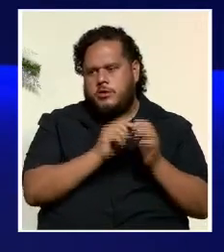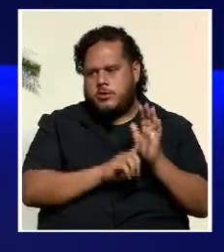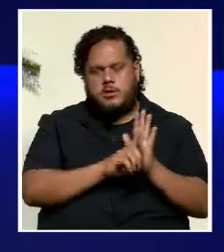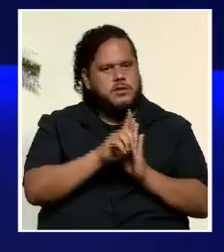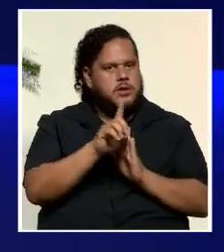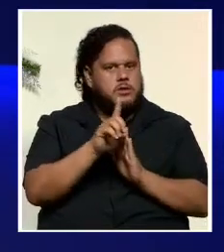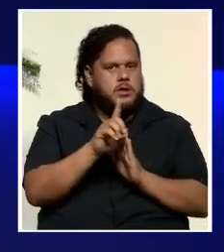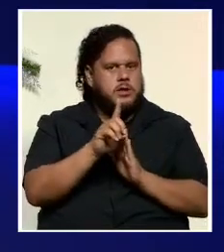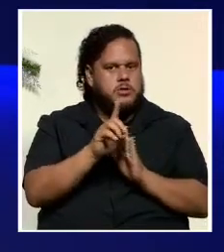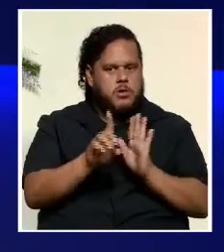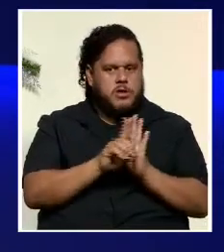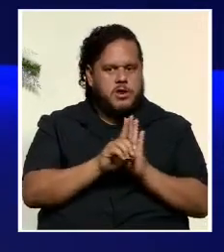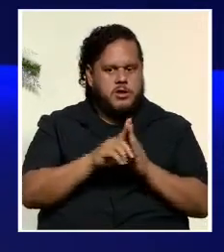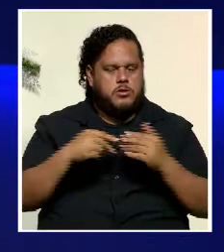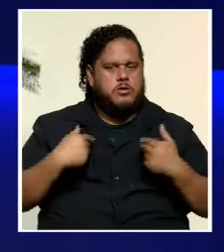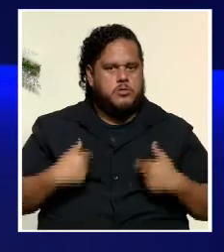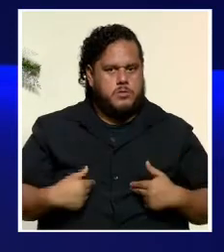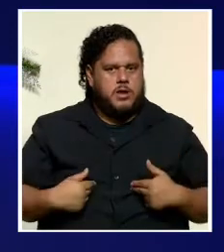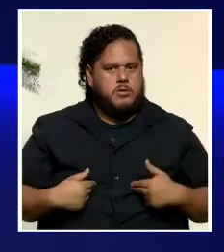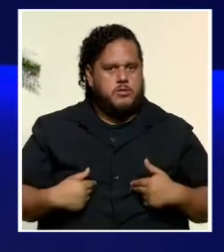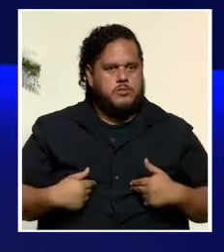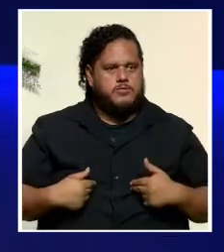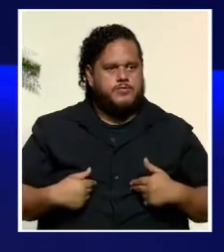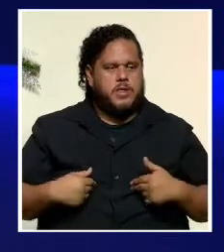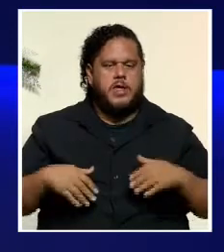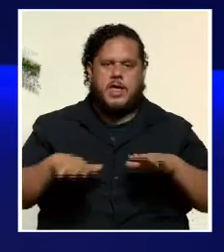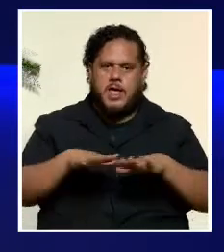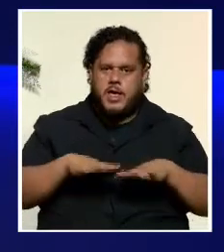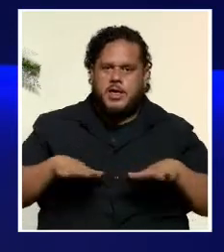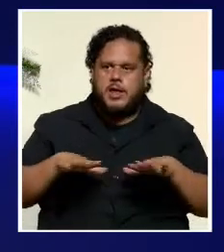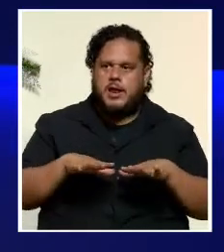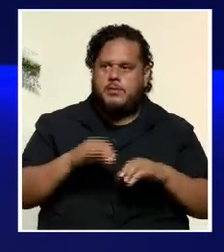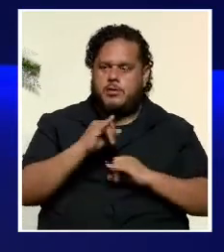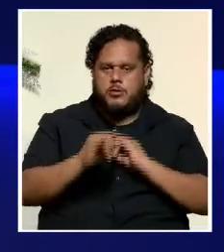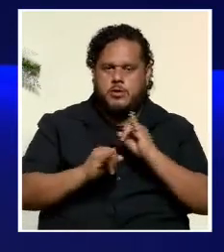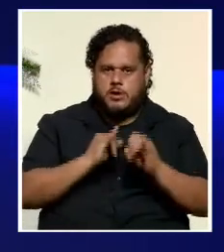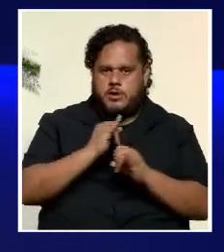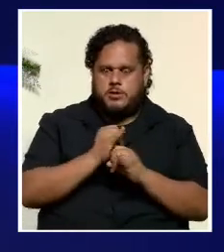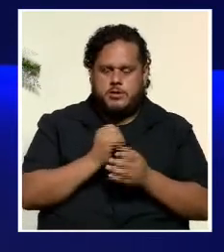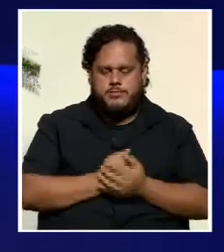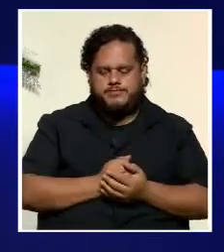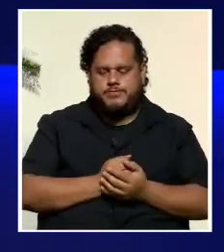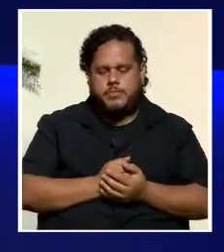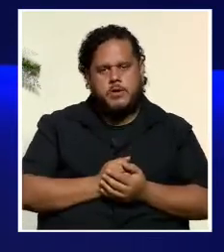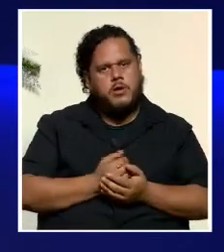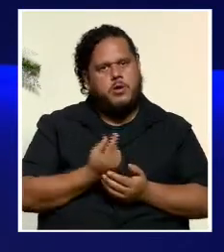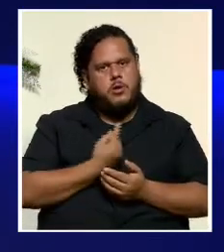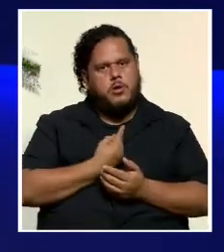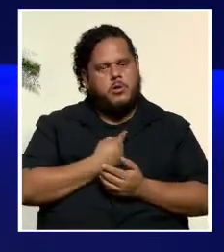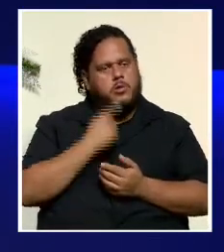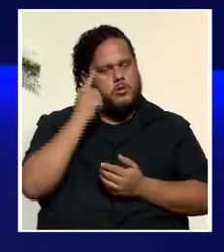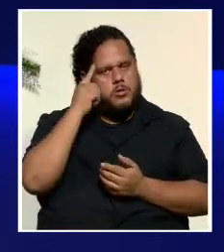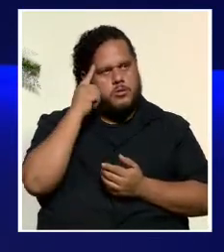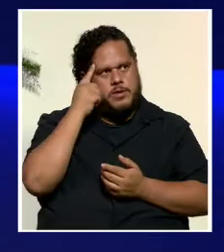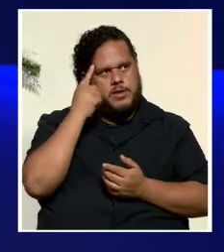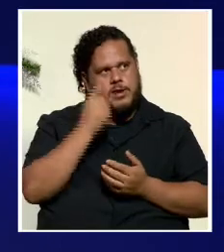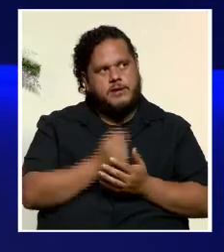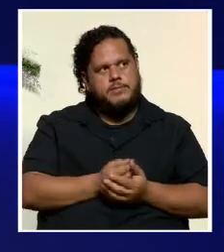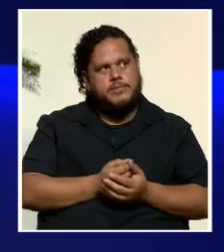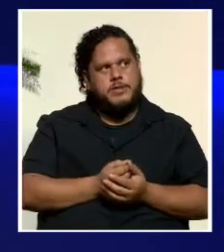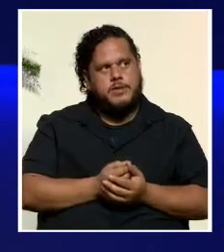desarrollando derechos humanos en el ámbito internacional. Uno pensaría